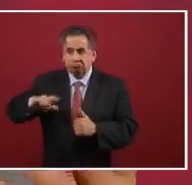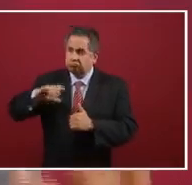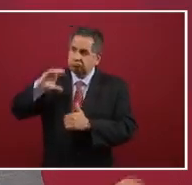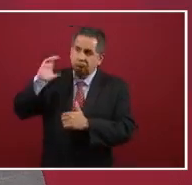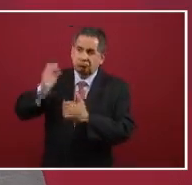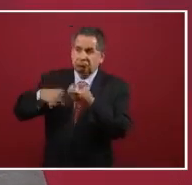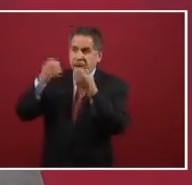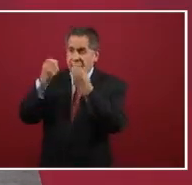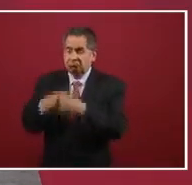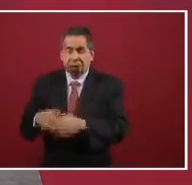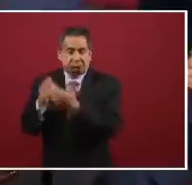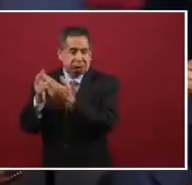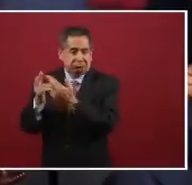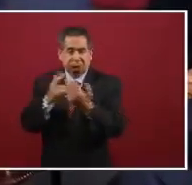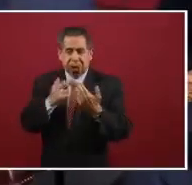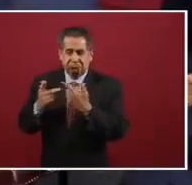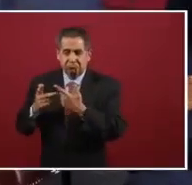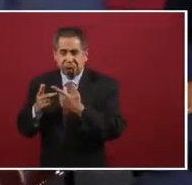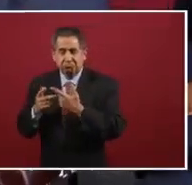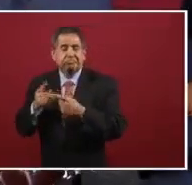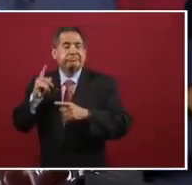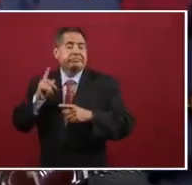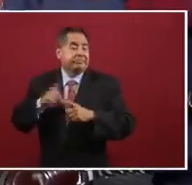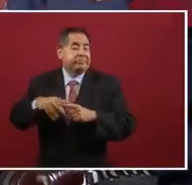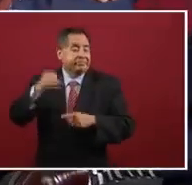imagínense quienes se formaron